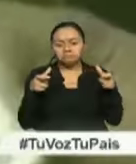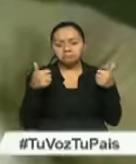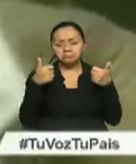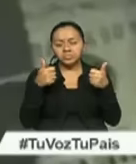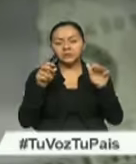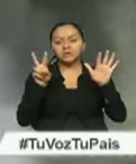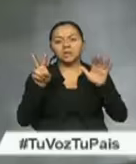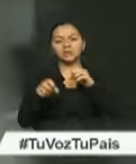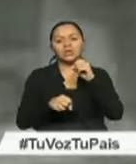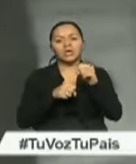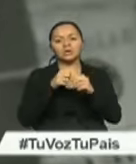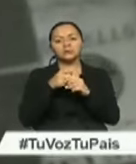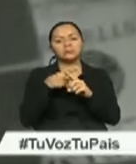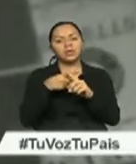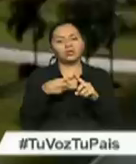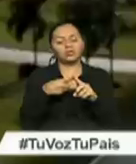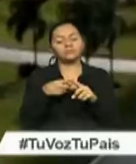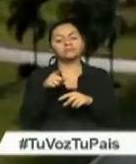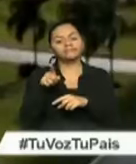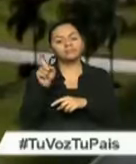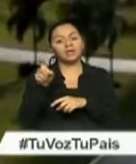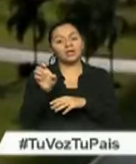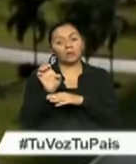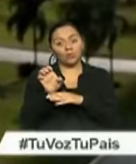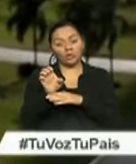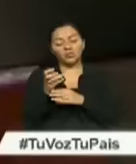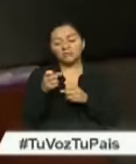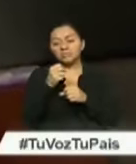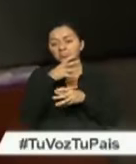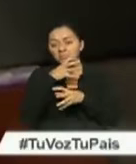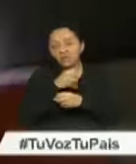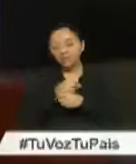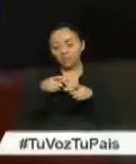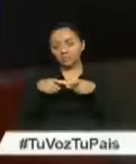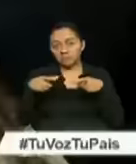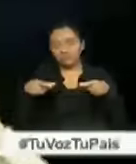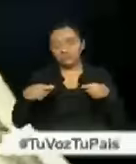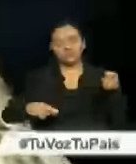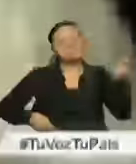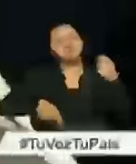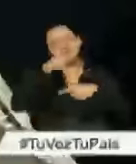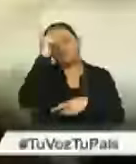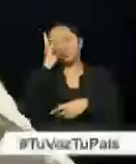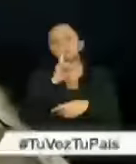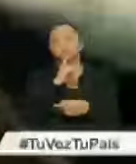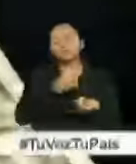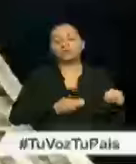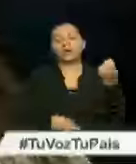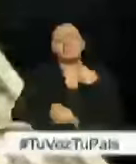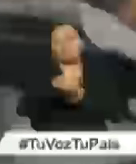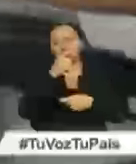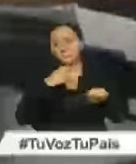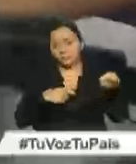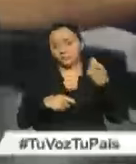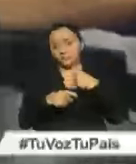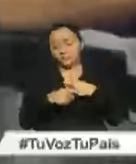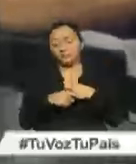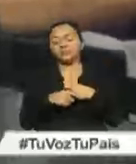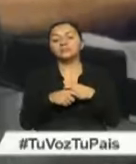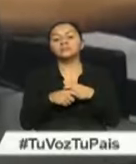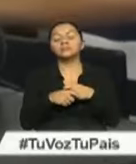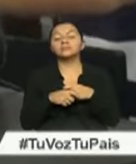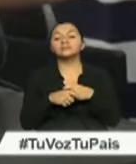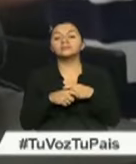años. Esto implica que Ecuador debe enviar cada 2 meses los dólares en mal estado hacia la Reserva Federal para que